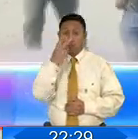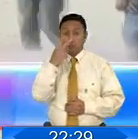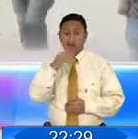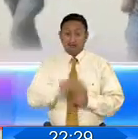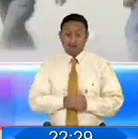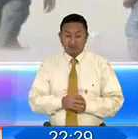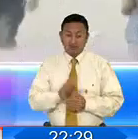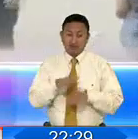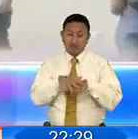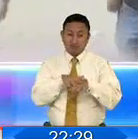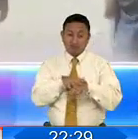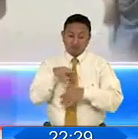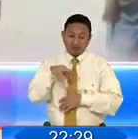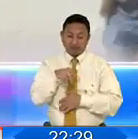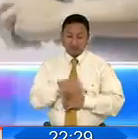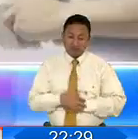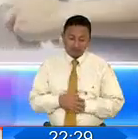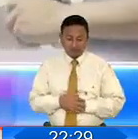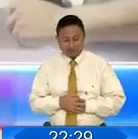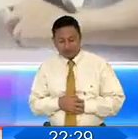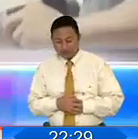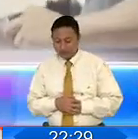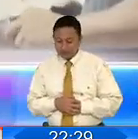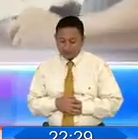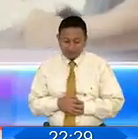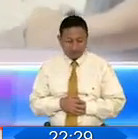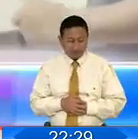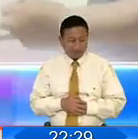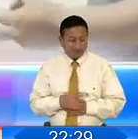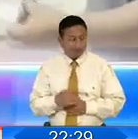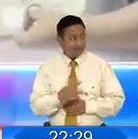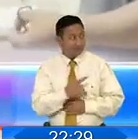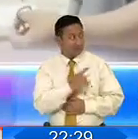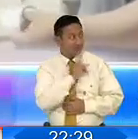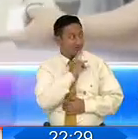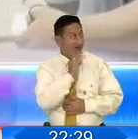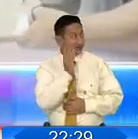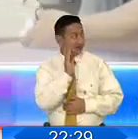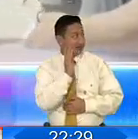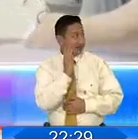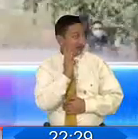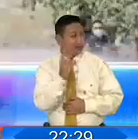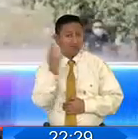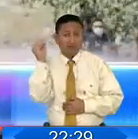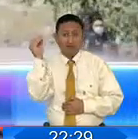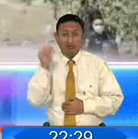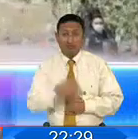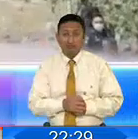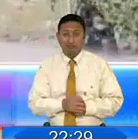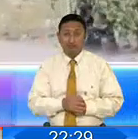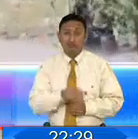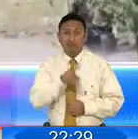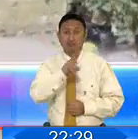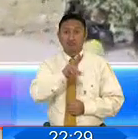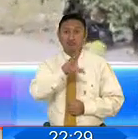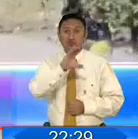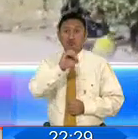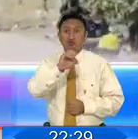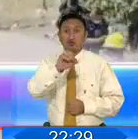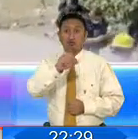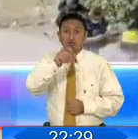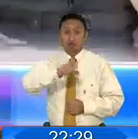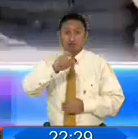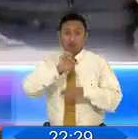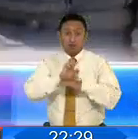lento caminar, así es como estos migrantes le dicen adiós al sueño americano que les fue frustrado. Son 200 indocumentados de